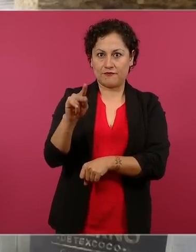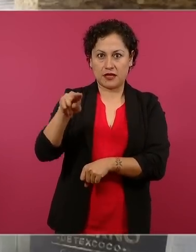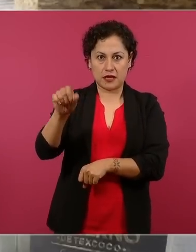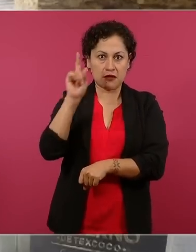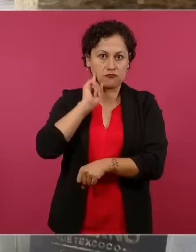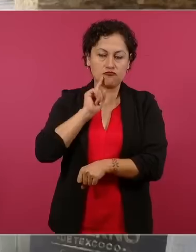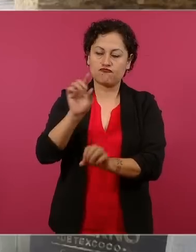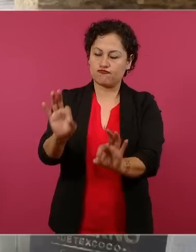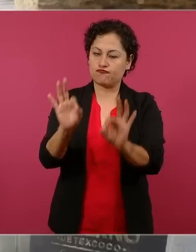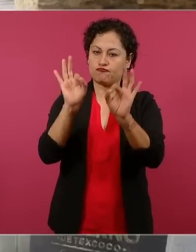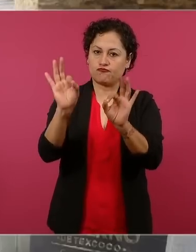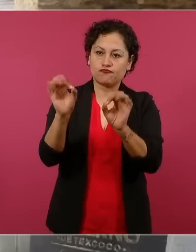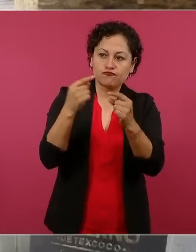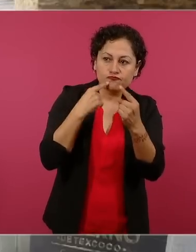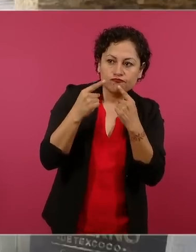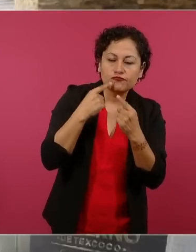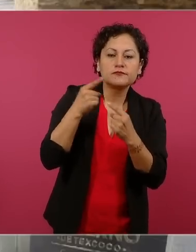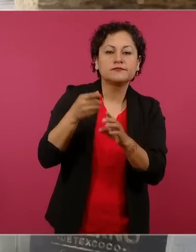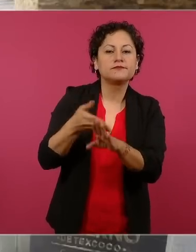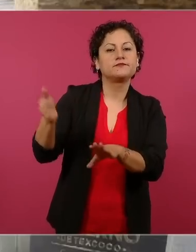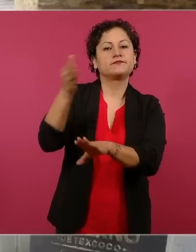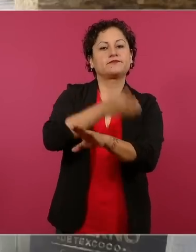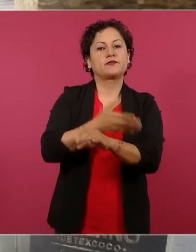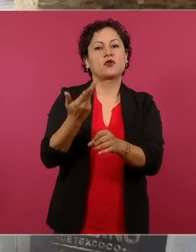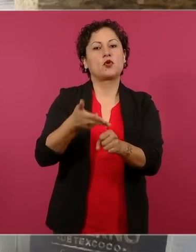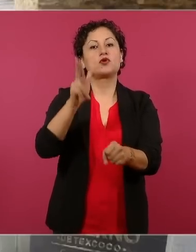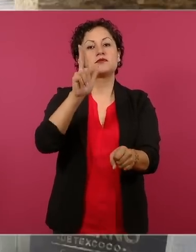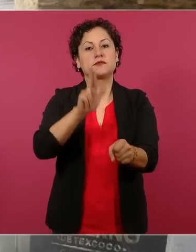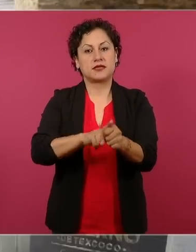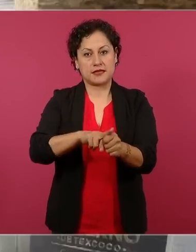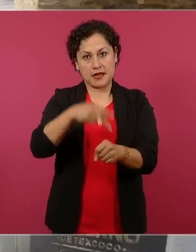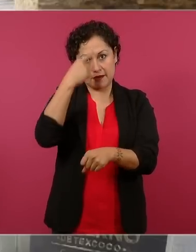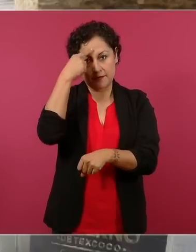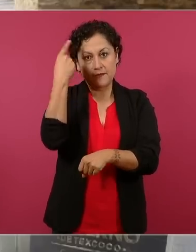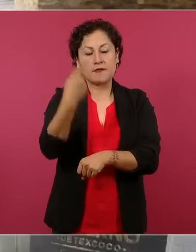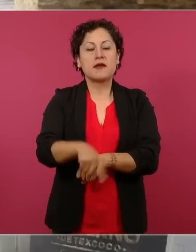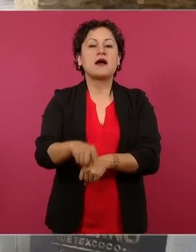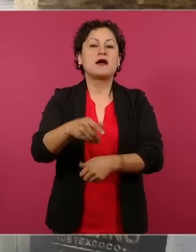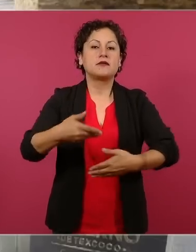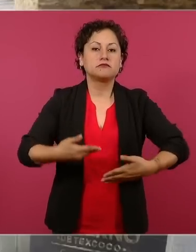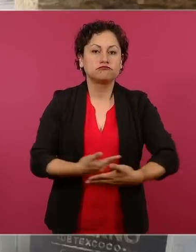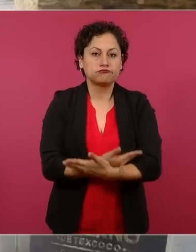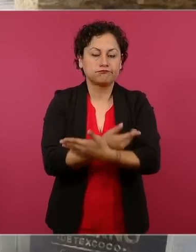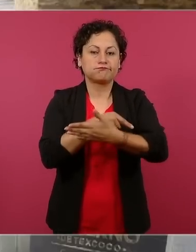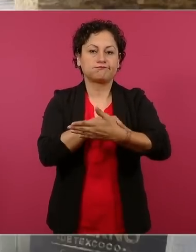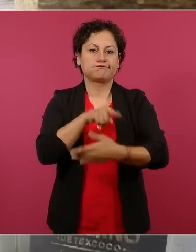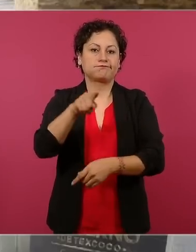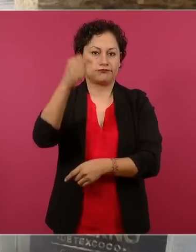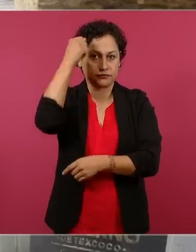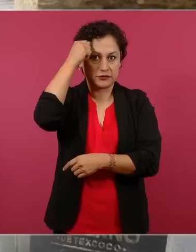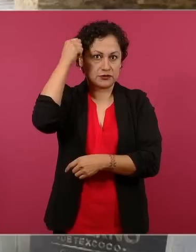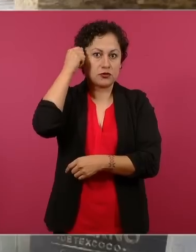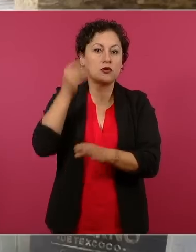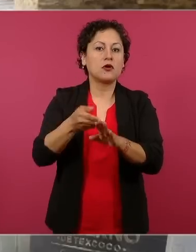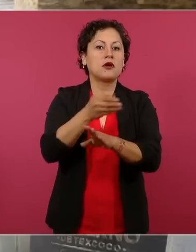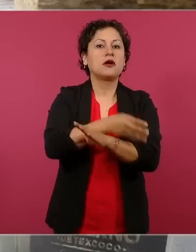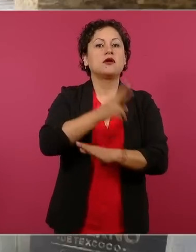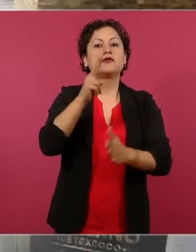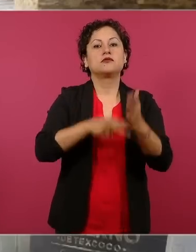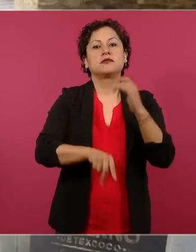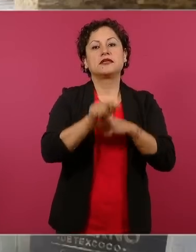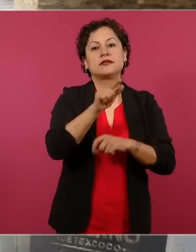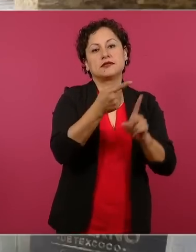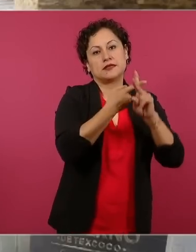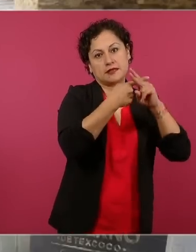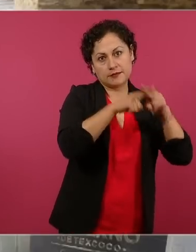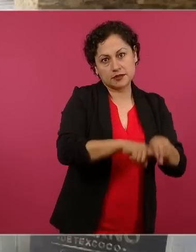había puesto a andar el Hospital Materno Infantil de Texcoco, que había iniciado su construcción en 2017. En